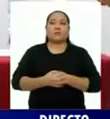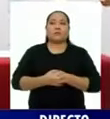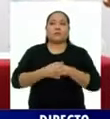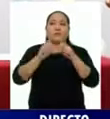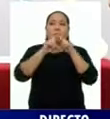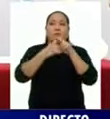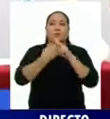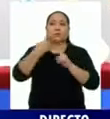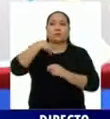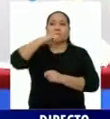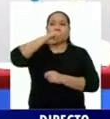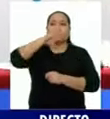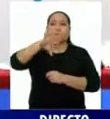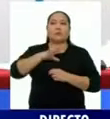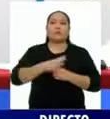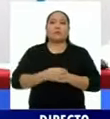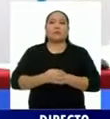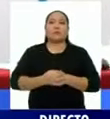Empiezo diciendo que